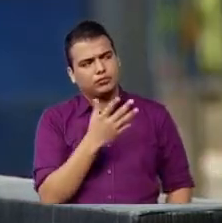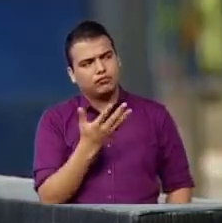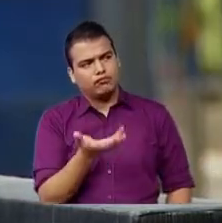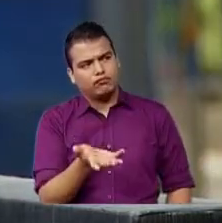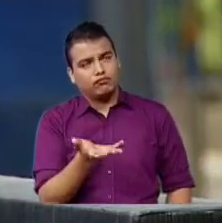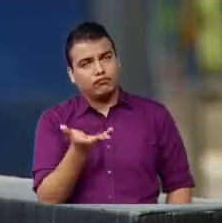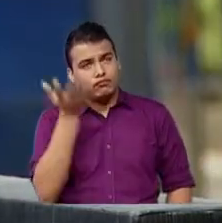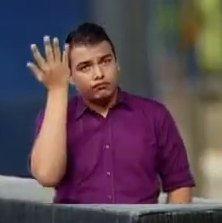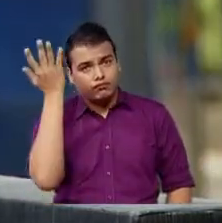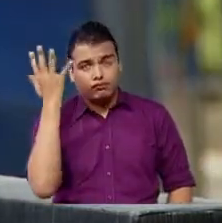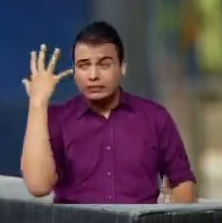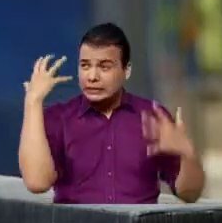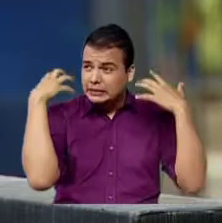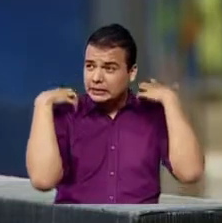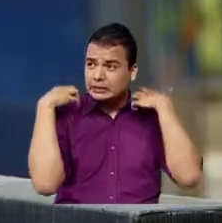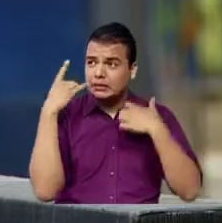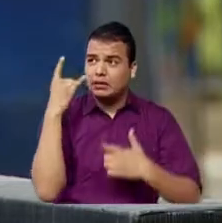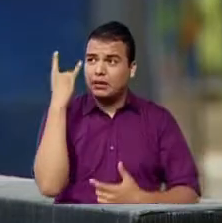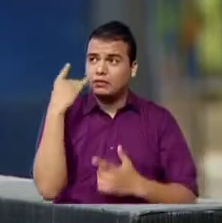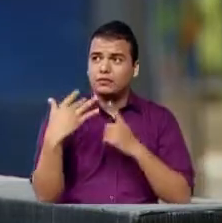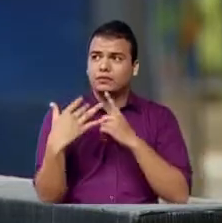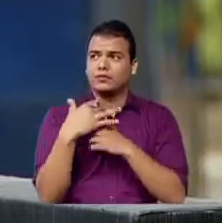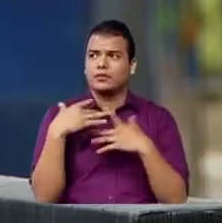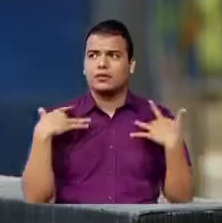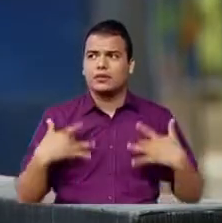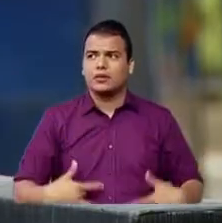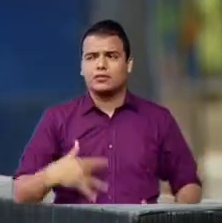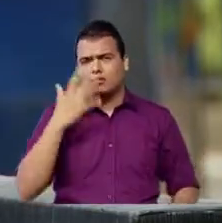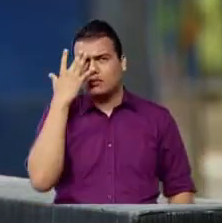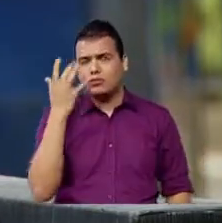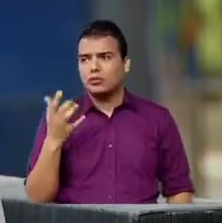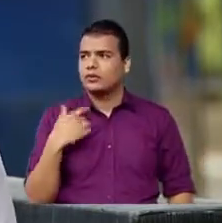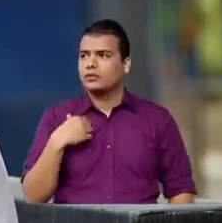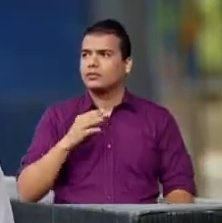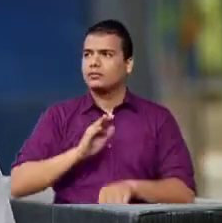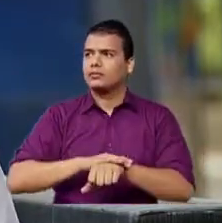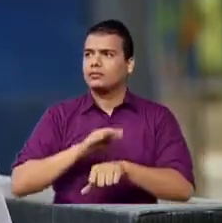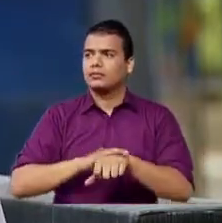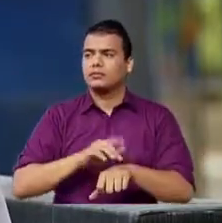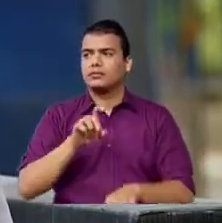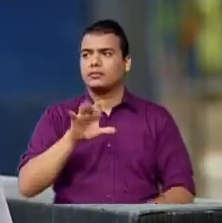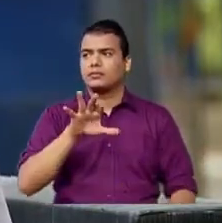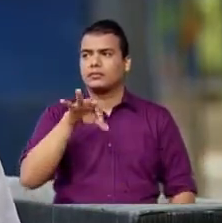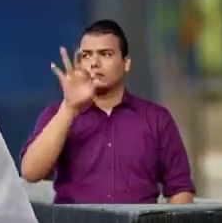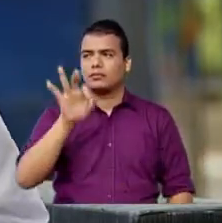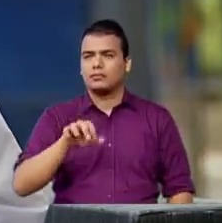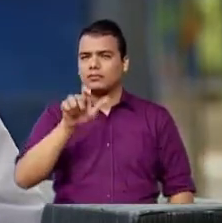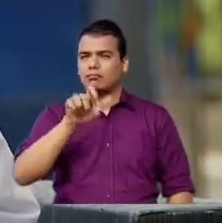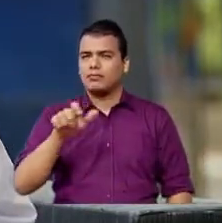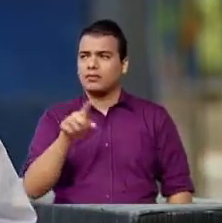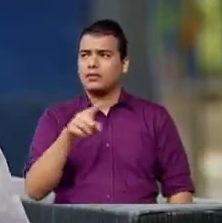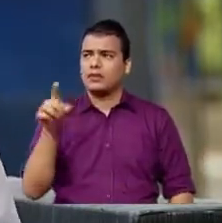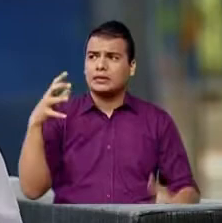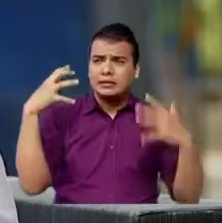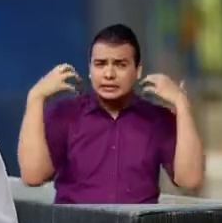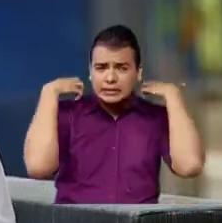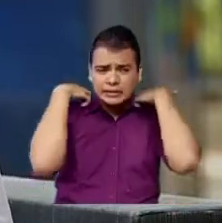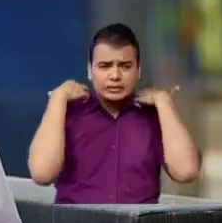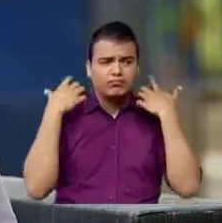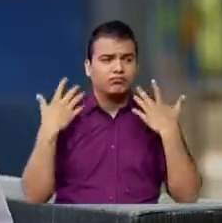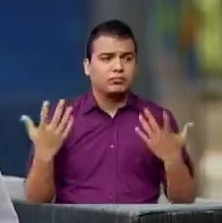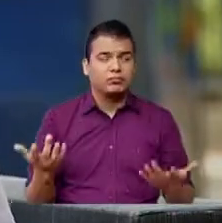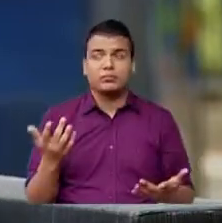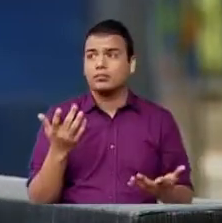algún momento nos puede llegar a perjudicar nuestra salud? Como lo manifestaba Luis Fernando, el 65% de las personas que manifiestan estrés, ya sea